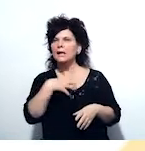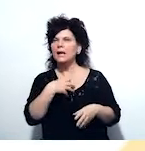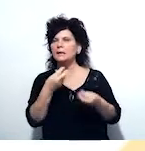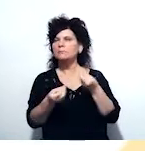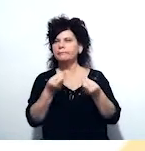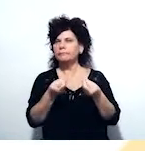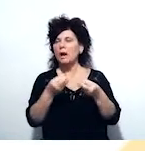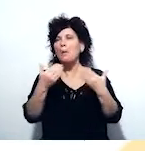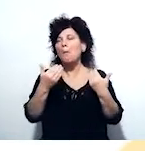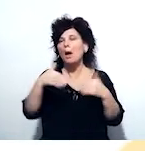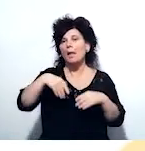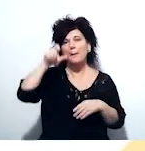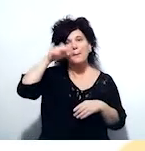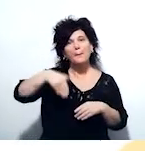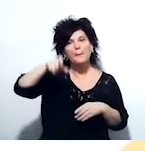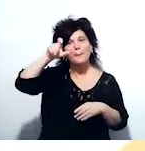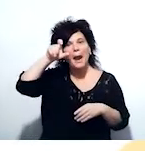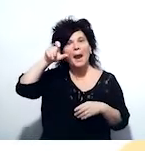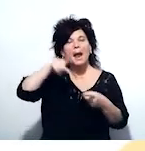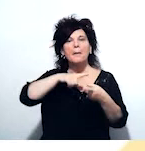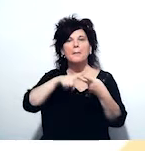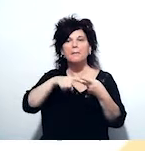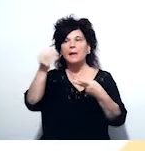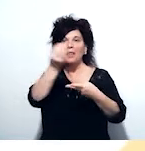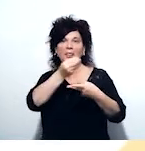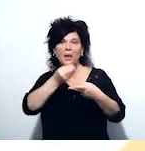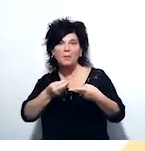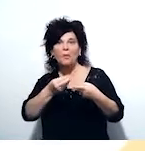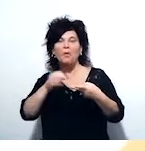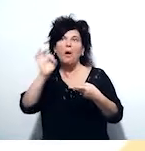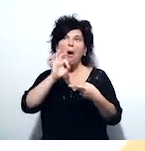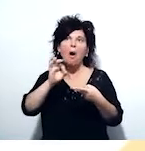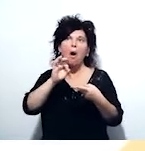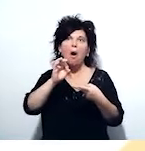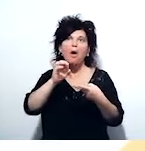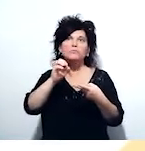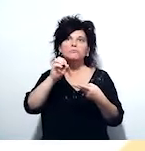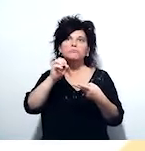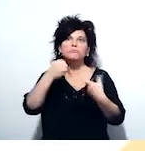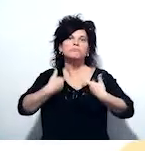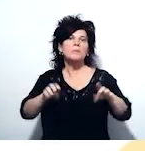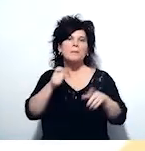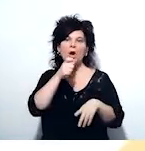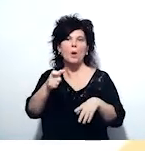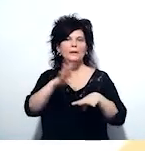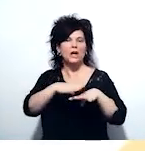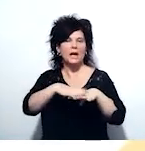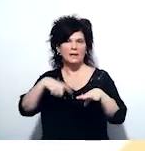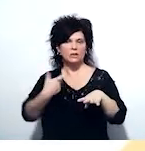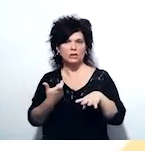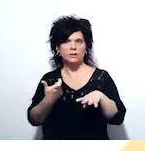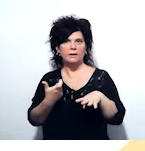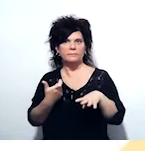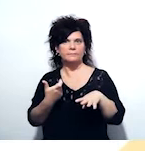ser un meme, puede ser un dibujo, puede ser simplemente un comentario en redes sociales. Y cuando